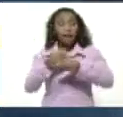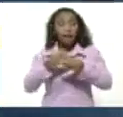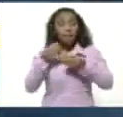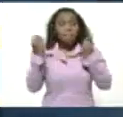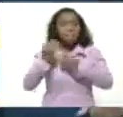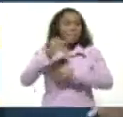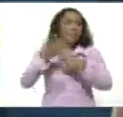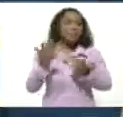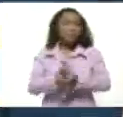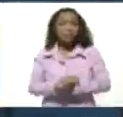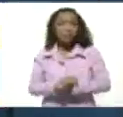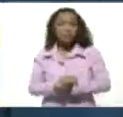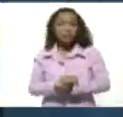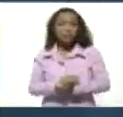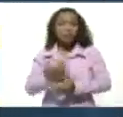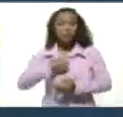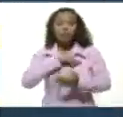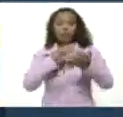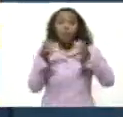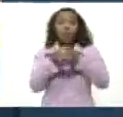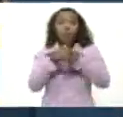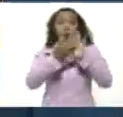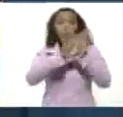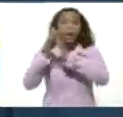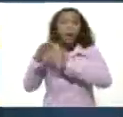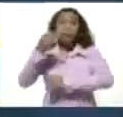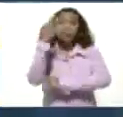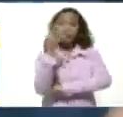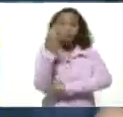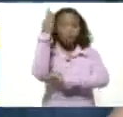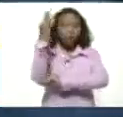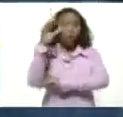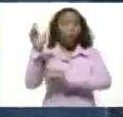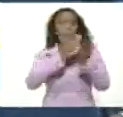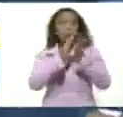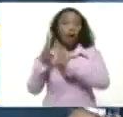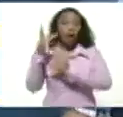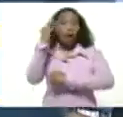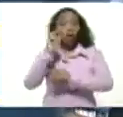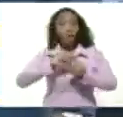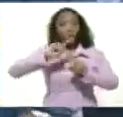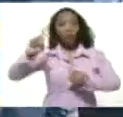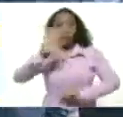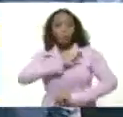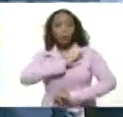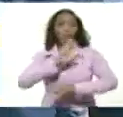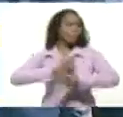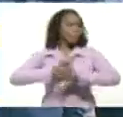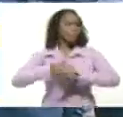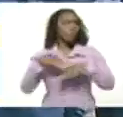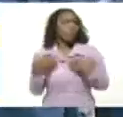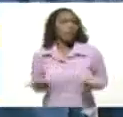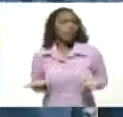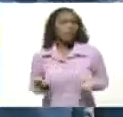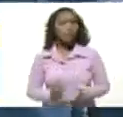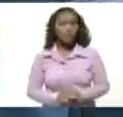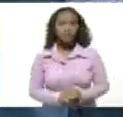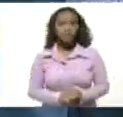Mi presidente, que nuestra comuna, teniendo 3 consejos comunales, no tiene luz eléctrica propia. ¿Por qué, chica?